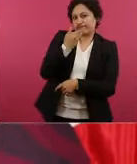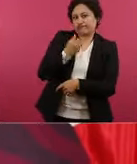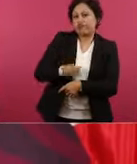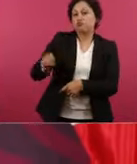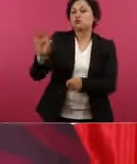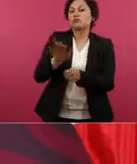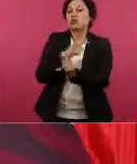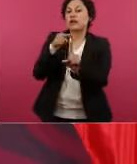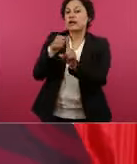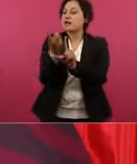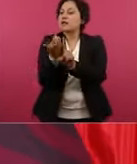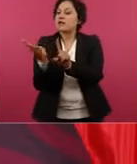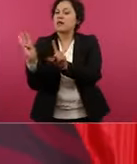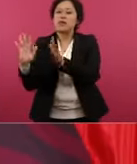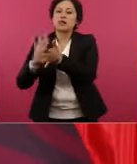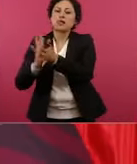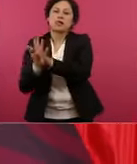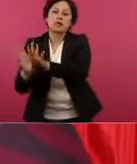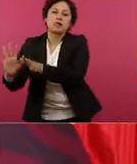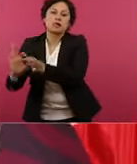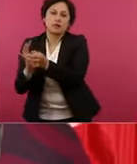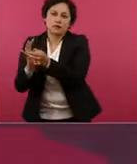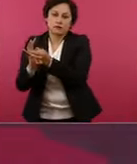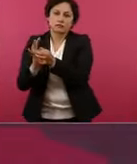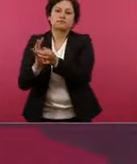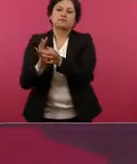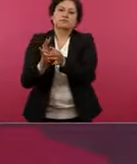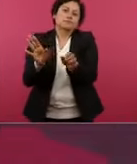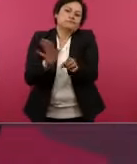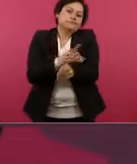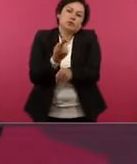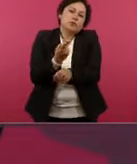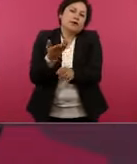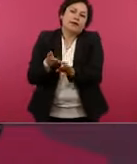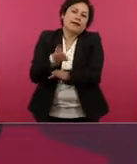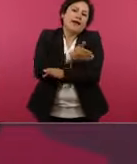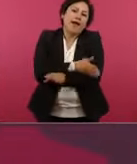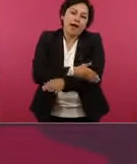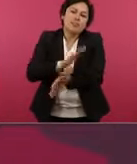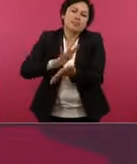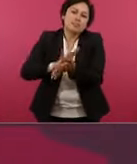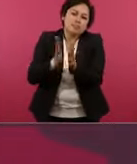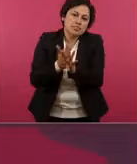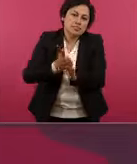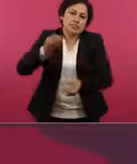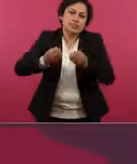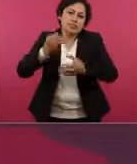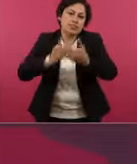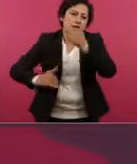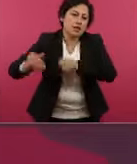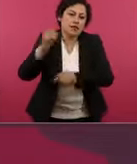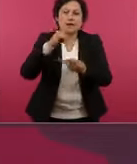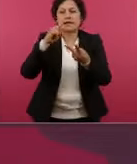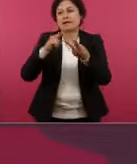para juzgados, porque ellos recomendaron a jueces, a magistrados, a ministros. Por